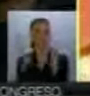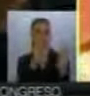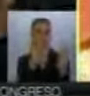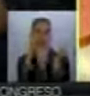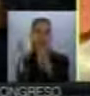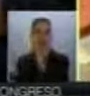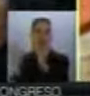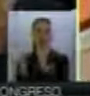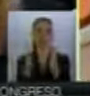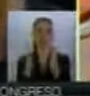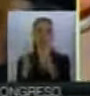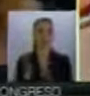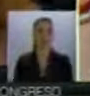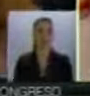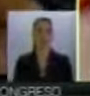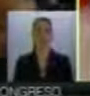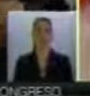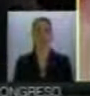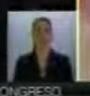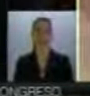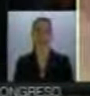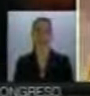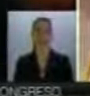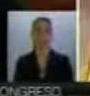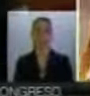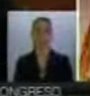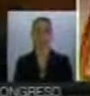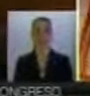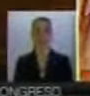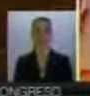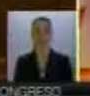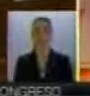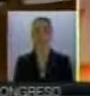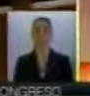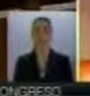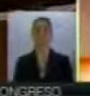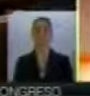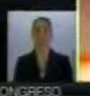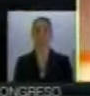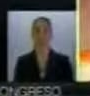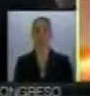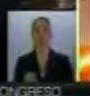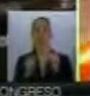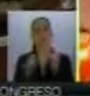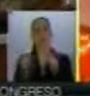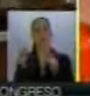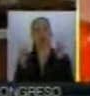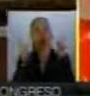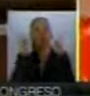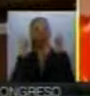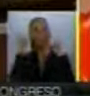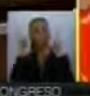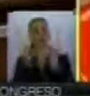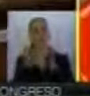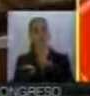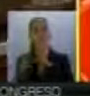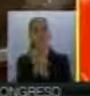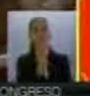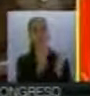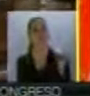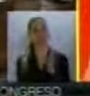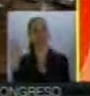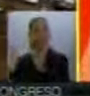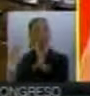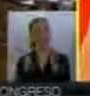abiertas, es muy difícil establecer una ley de cuotas con un sistema electoral como el que tenemos. Fuera de todos los problemas de representación que tiene el sistema electoral chileno, también